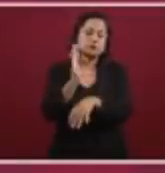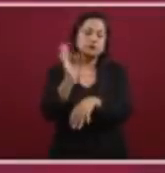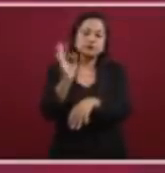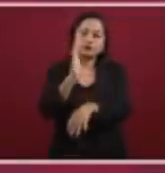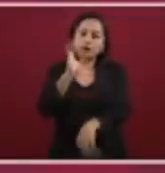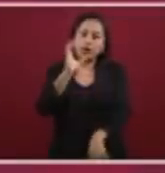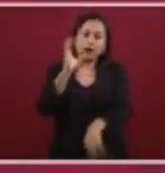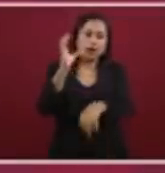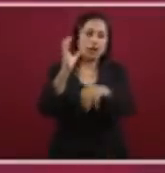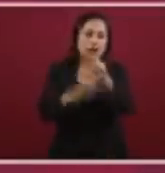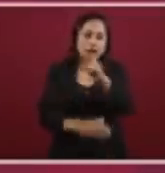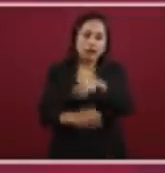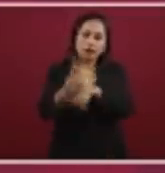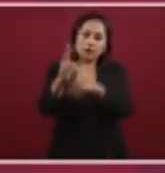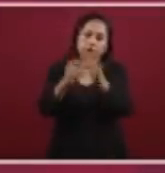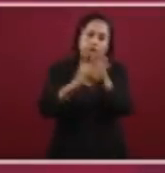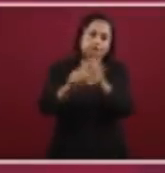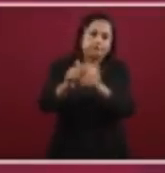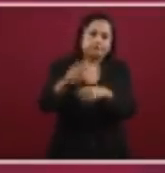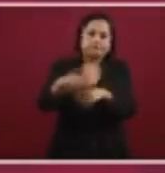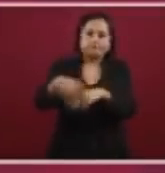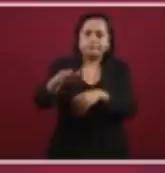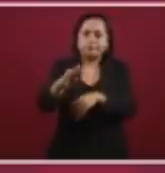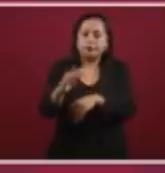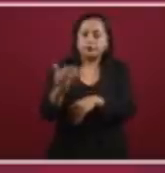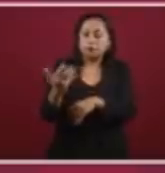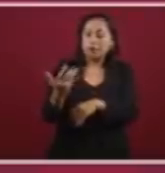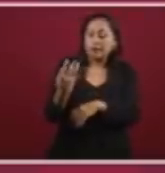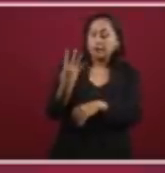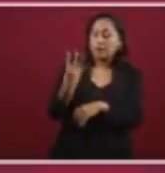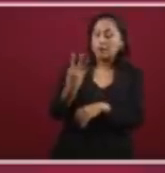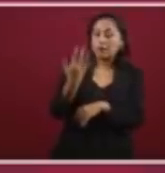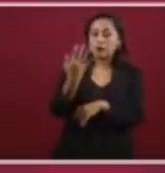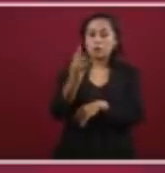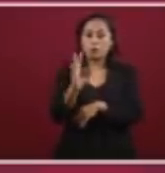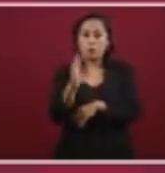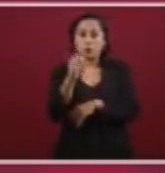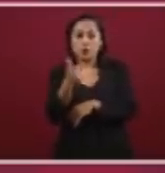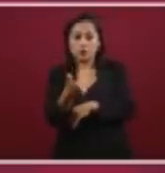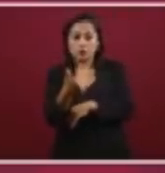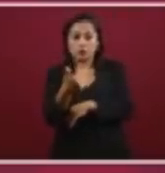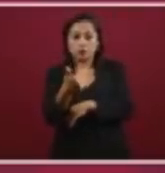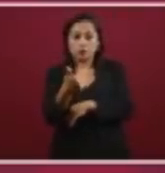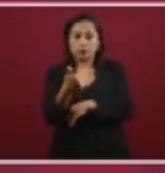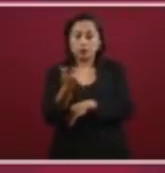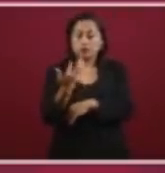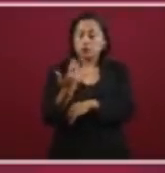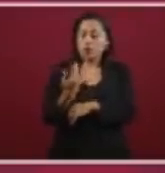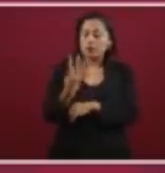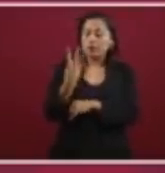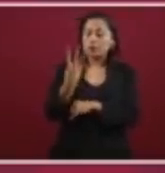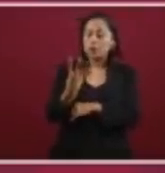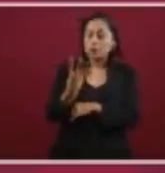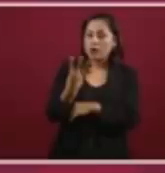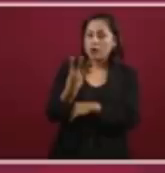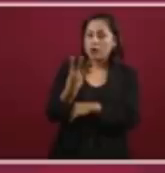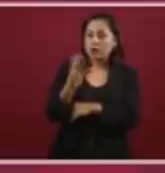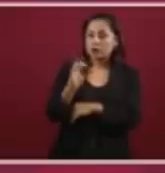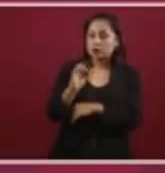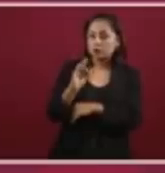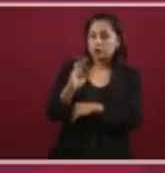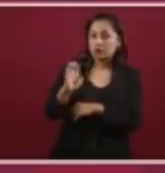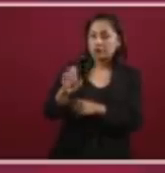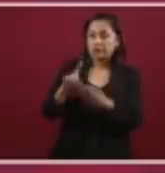54 46 la proporción 54 comisión federal 46